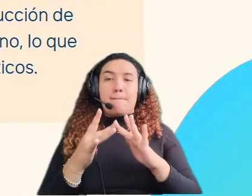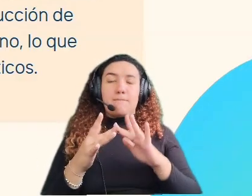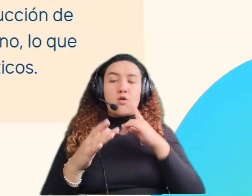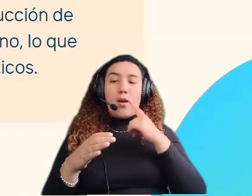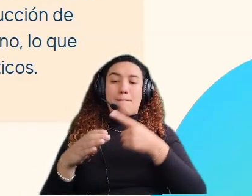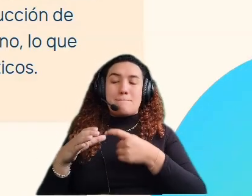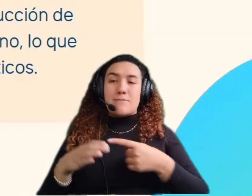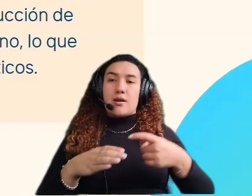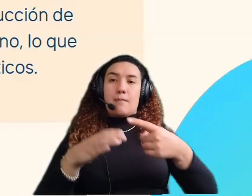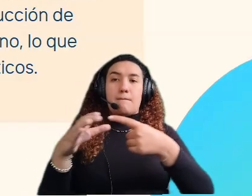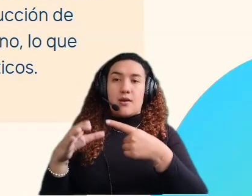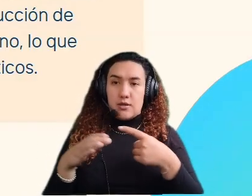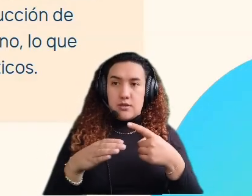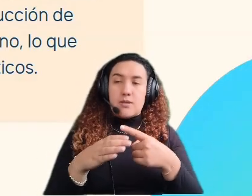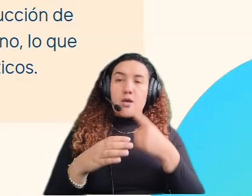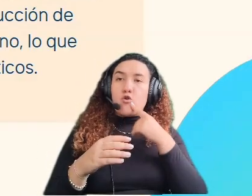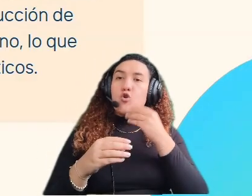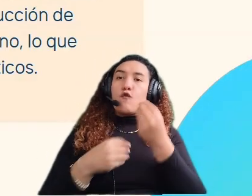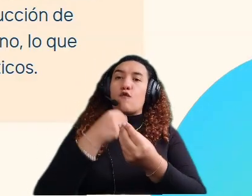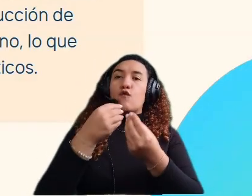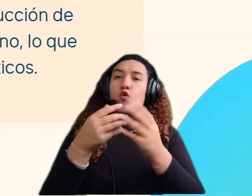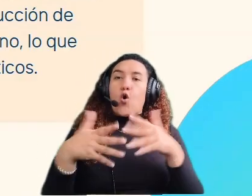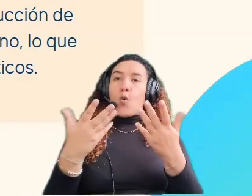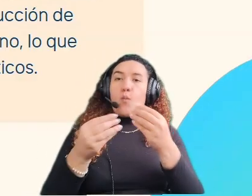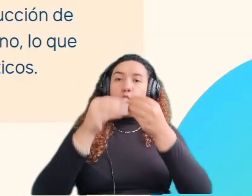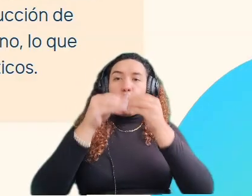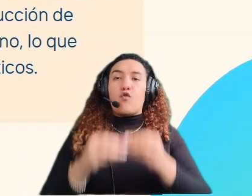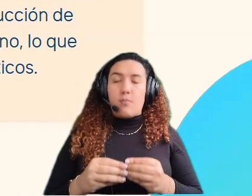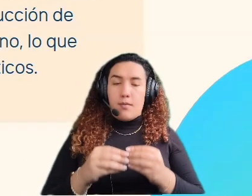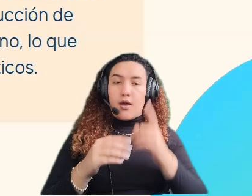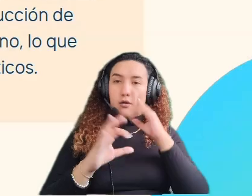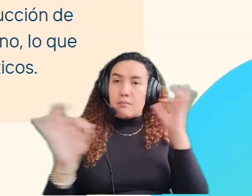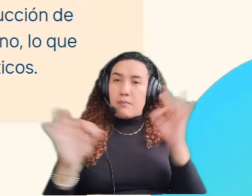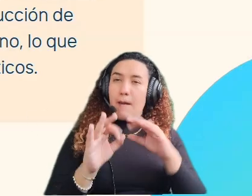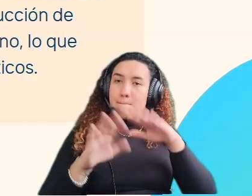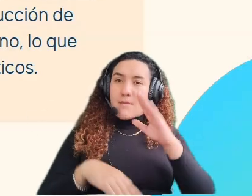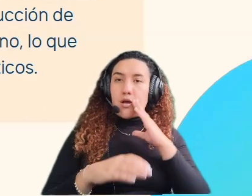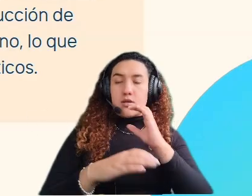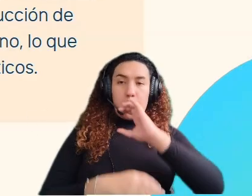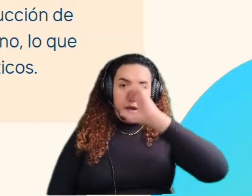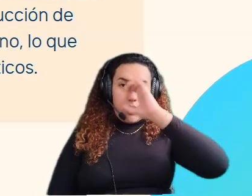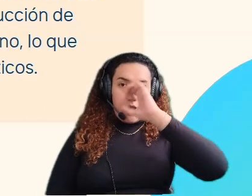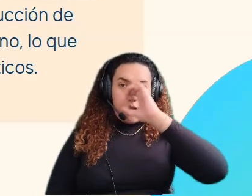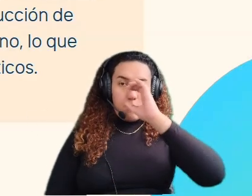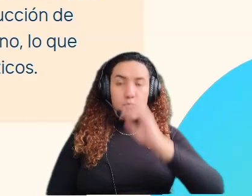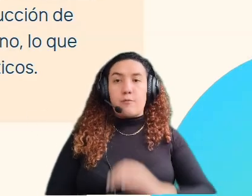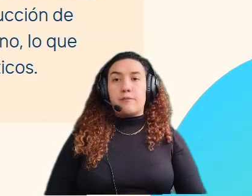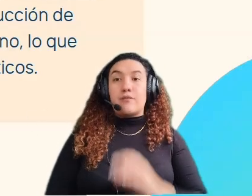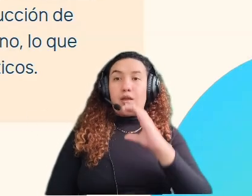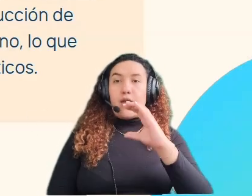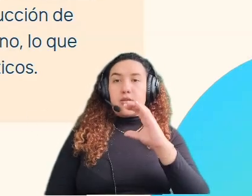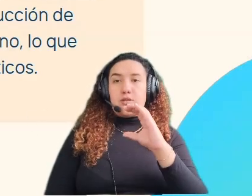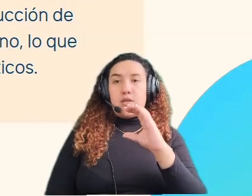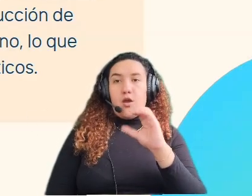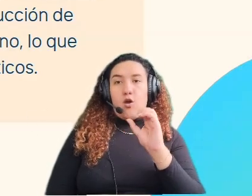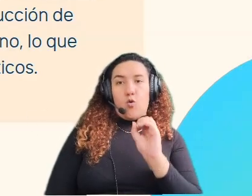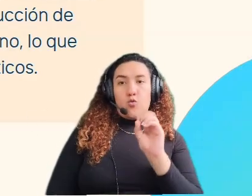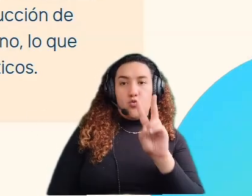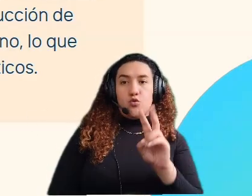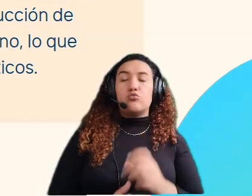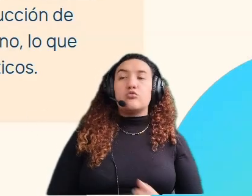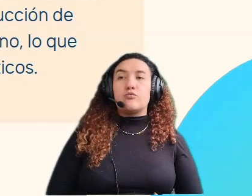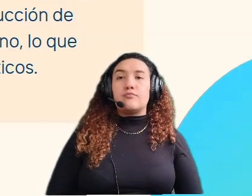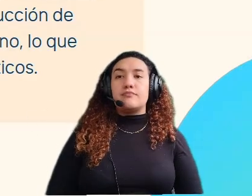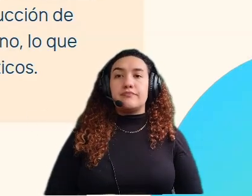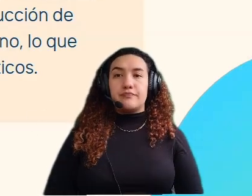caso, por ejemplo, la migración de cloroplastos y el mecanismo de concentración de carbono. La segunda parte importante